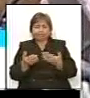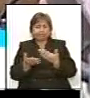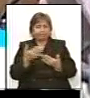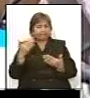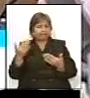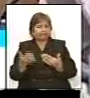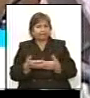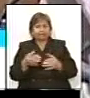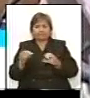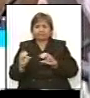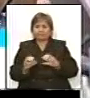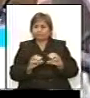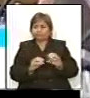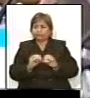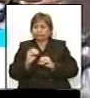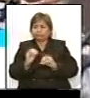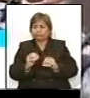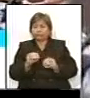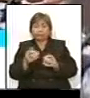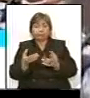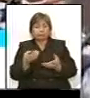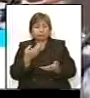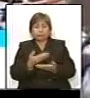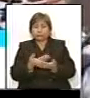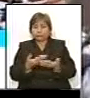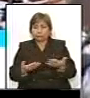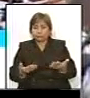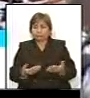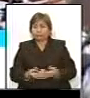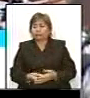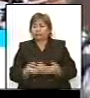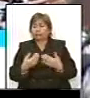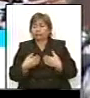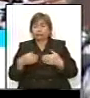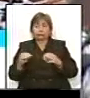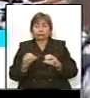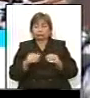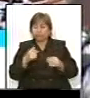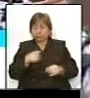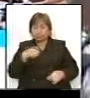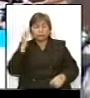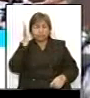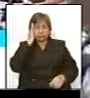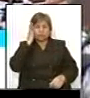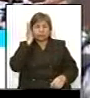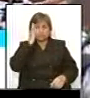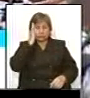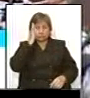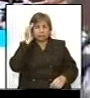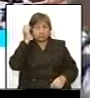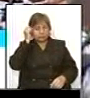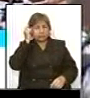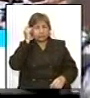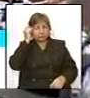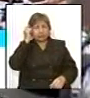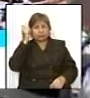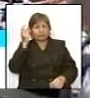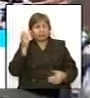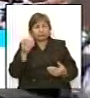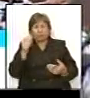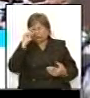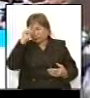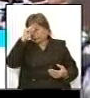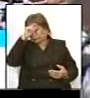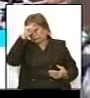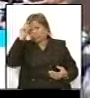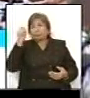la elaboración de los documentos, de los expedientes, de las cosas que deban hacerse? Yo sé, entiendo, lo sé, uh-huh. que es difícil. Sí, claro. Que es difícil,